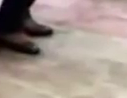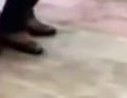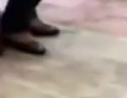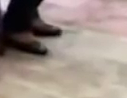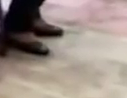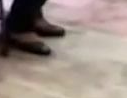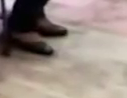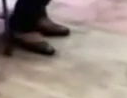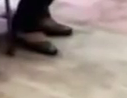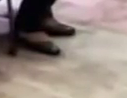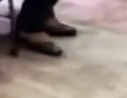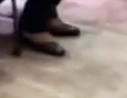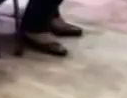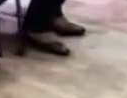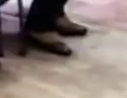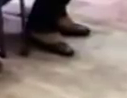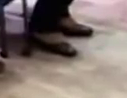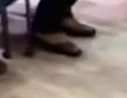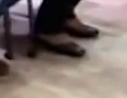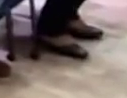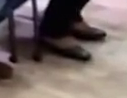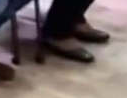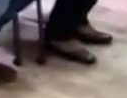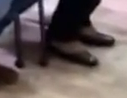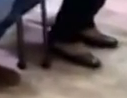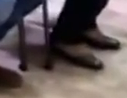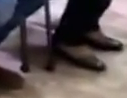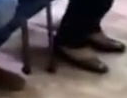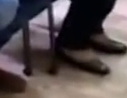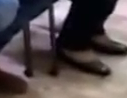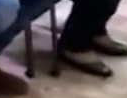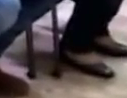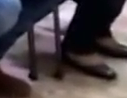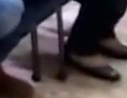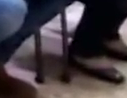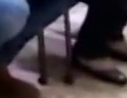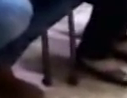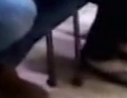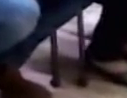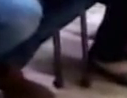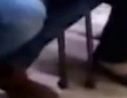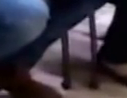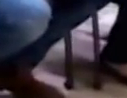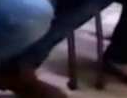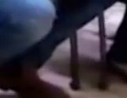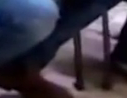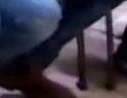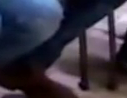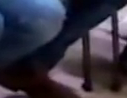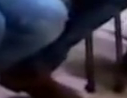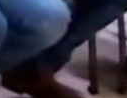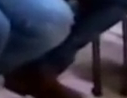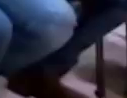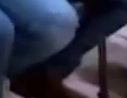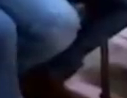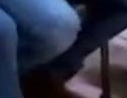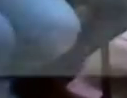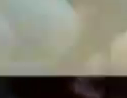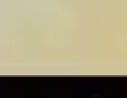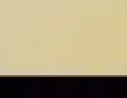este plenipotenciario espacio de la Asamblea Nacional Constituyente.